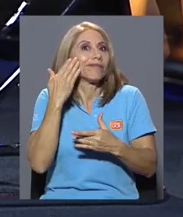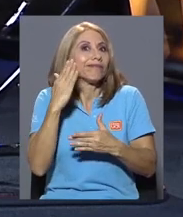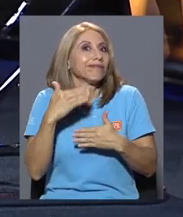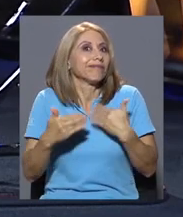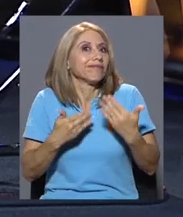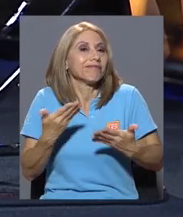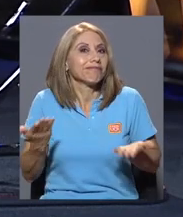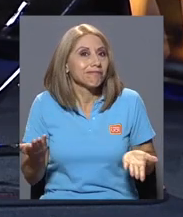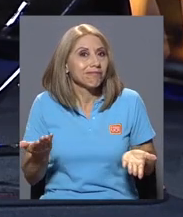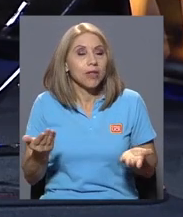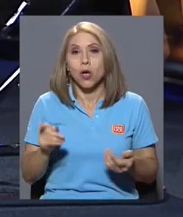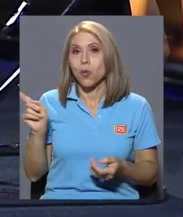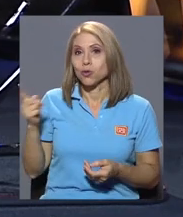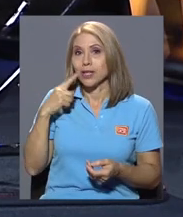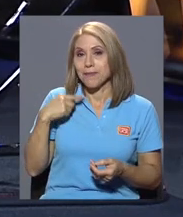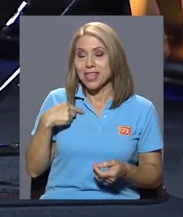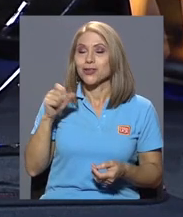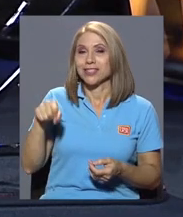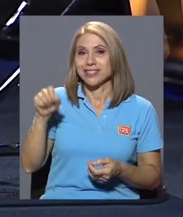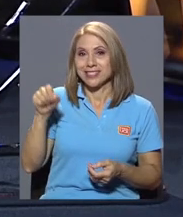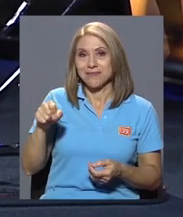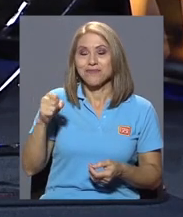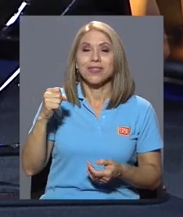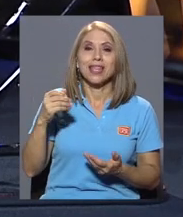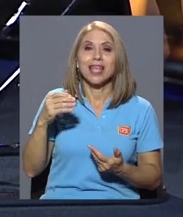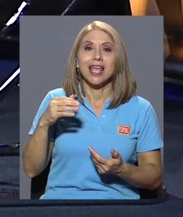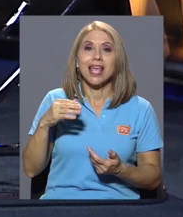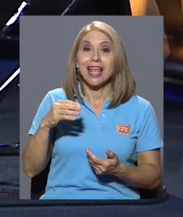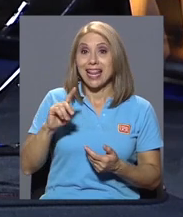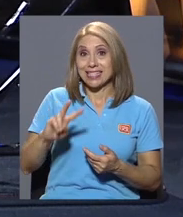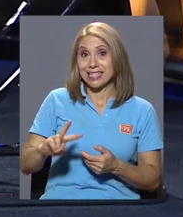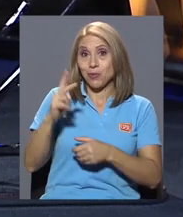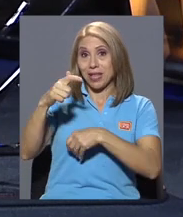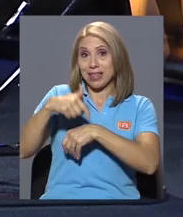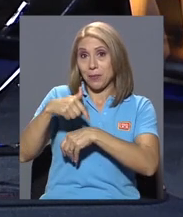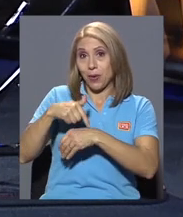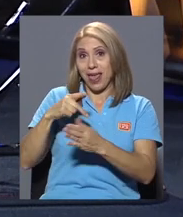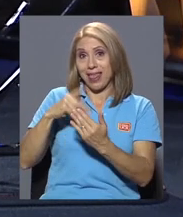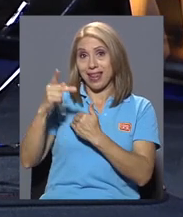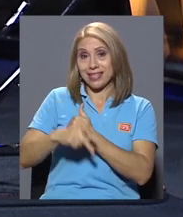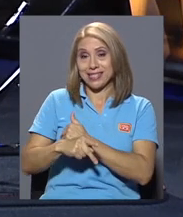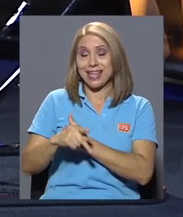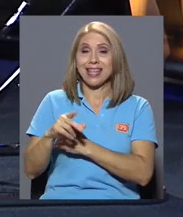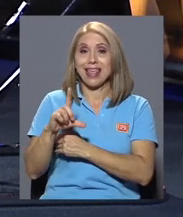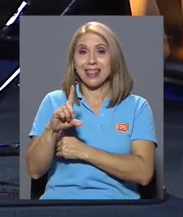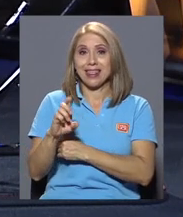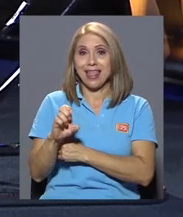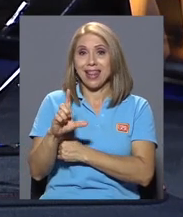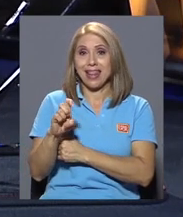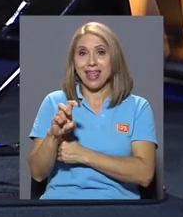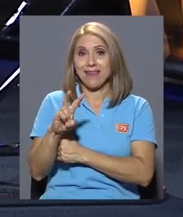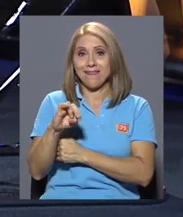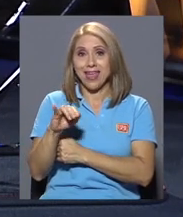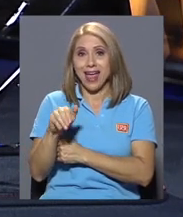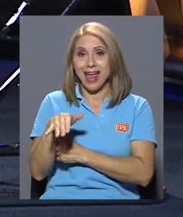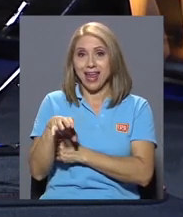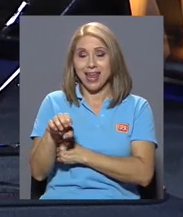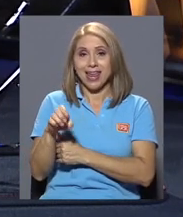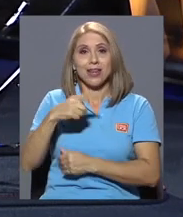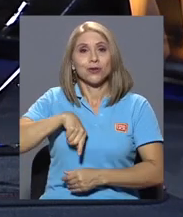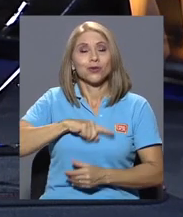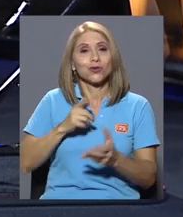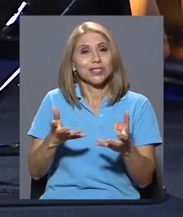bueno como mencionaste creo que si la serie específicamente la segunda temporada de la serie que hicimos que hiciera un